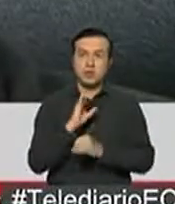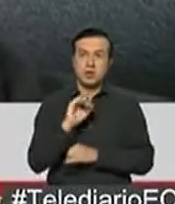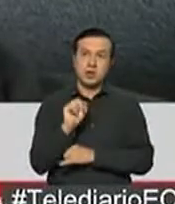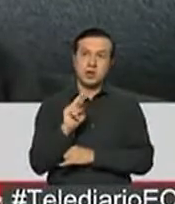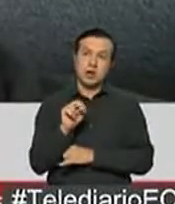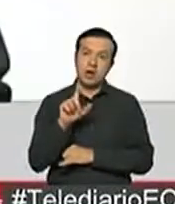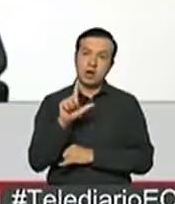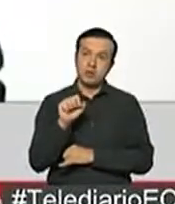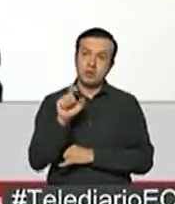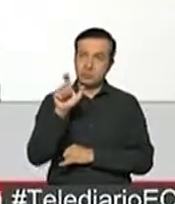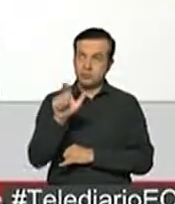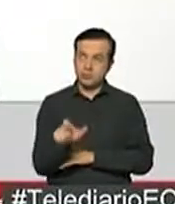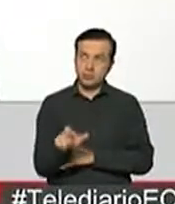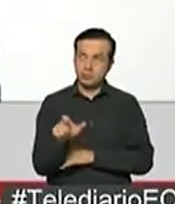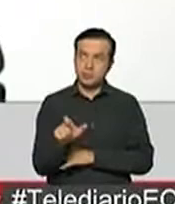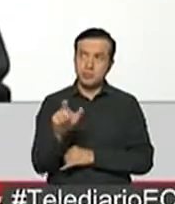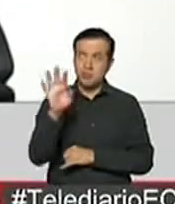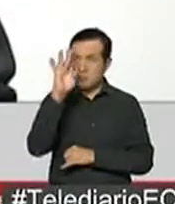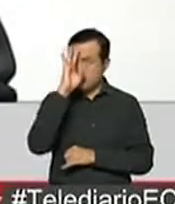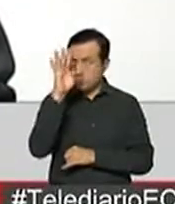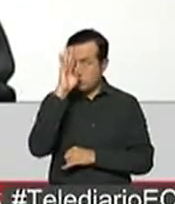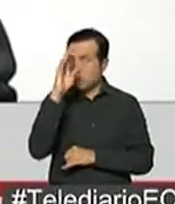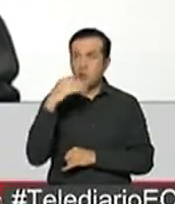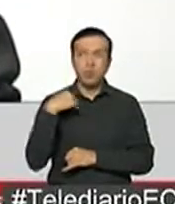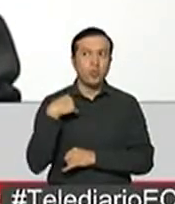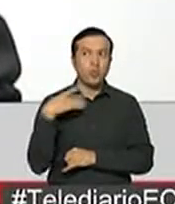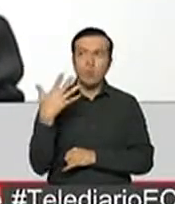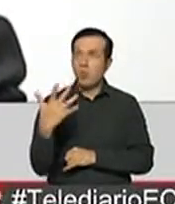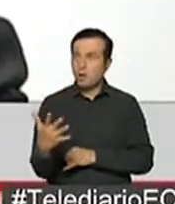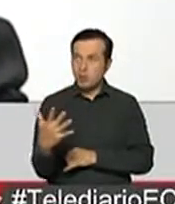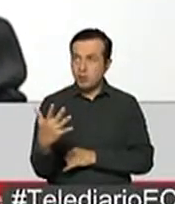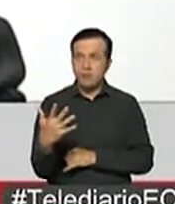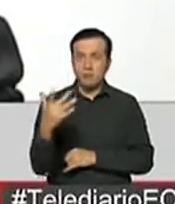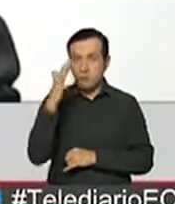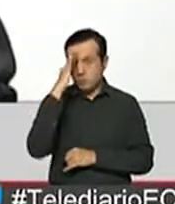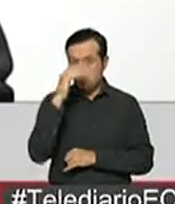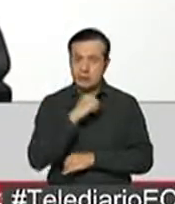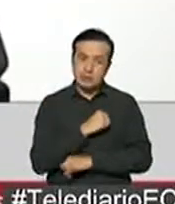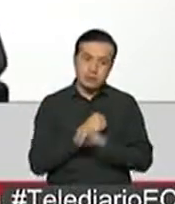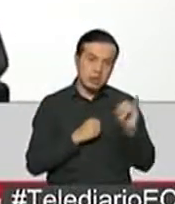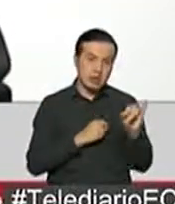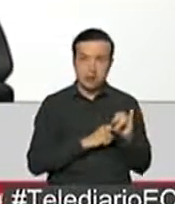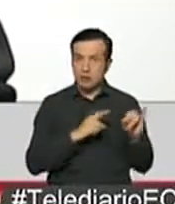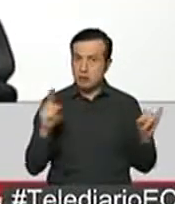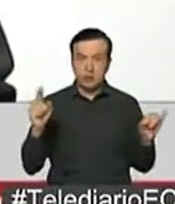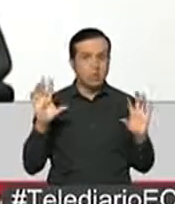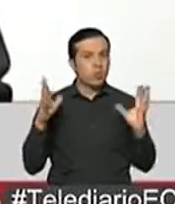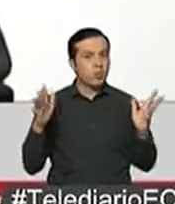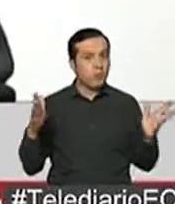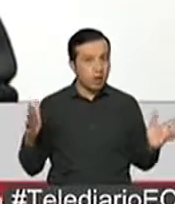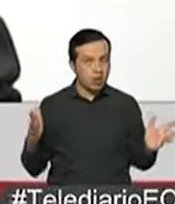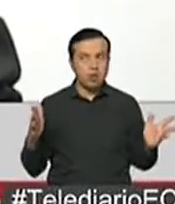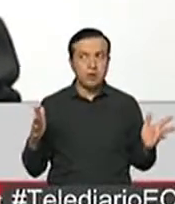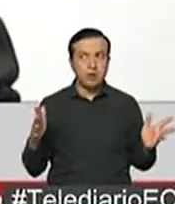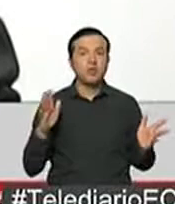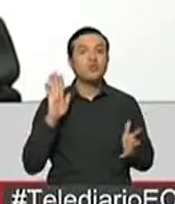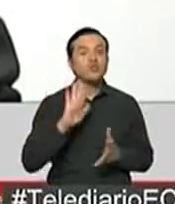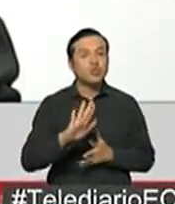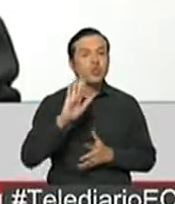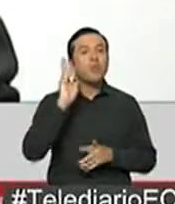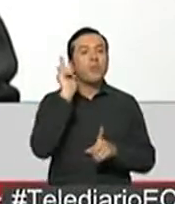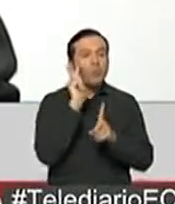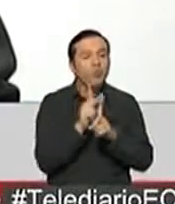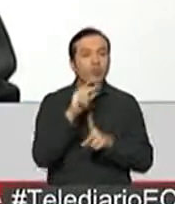estarellas no tienen ideología no son de izquierda ni de derecha son de derechos humanos